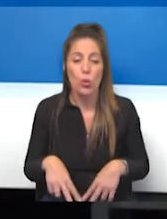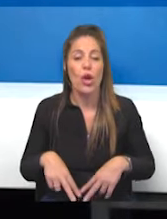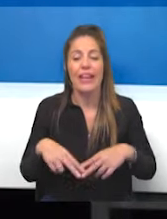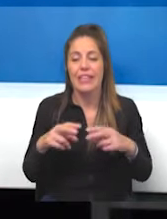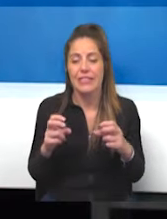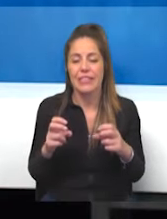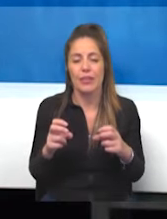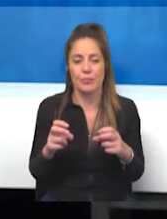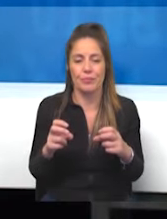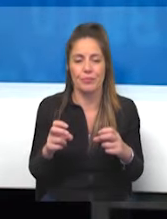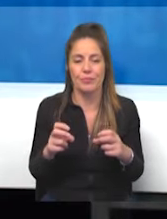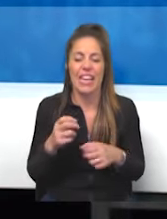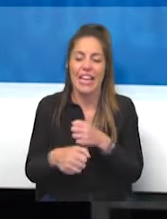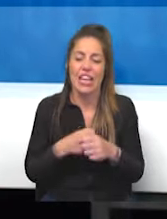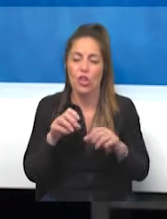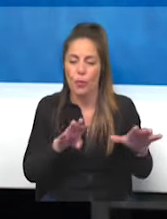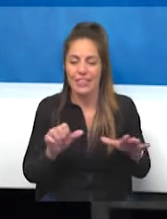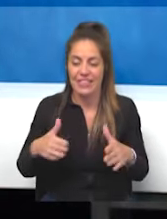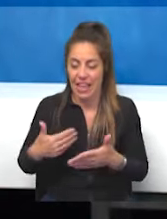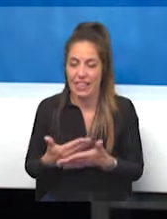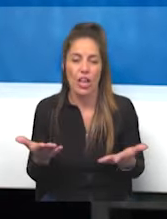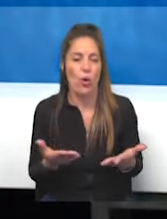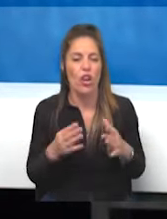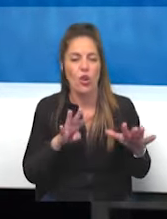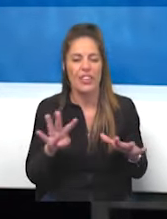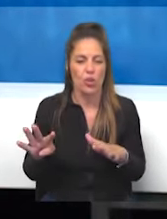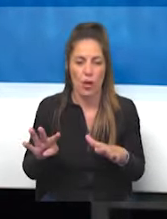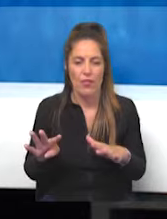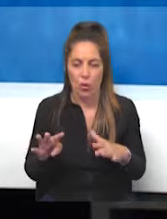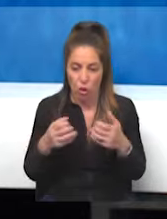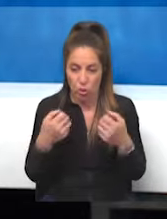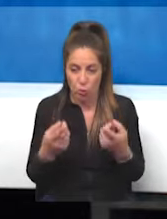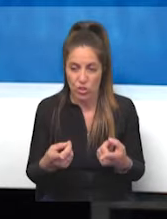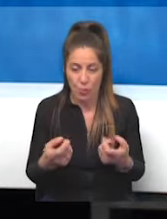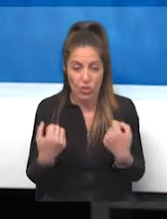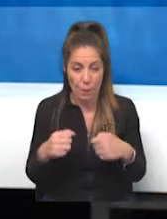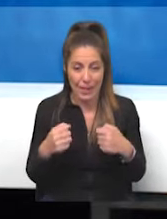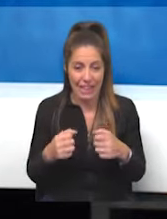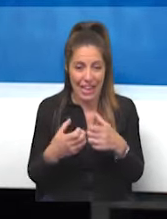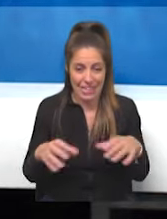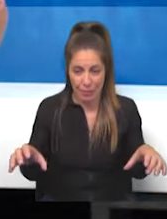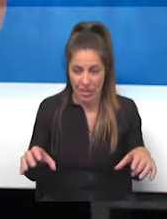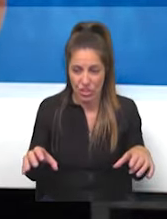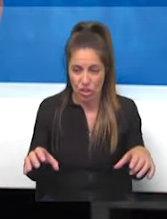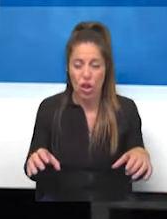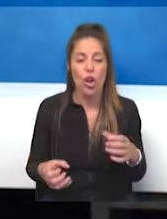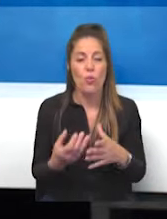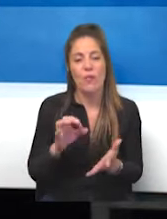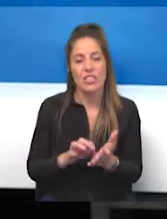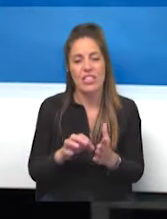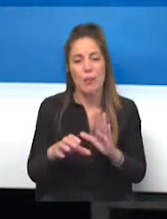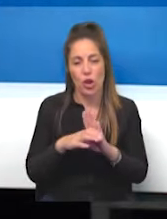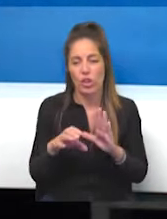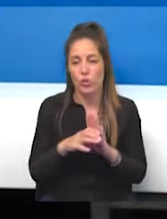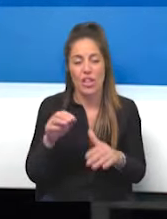analiza desde el año 96 para acá desde el 99 cuando pusimos en práctica la separación cronológica con el nuevo sistema constitucional